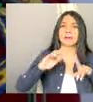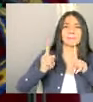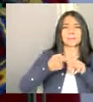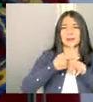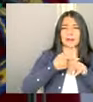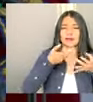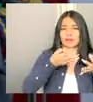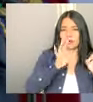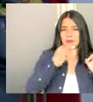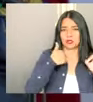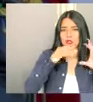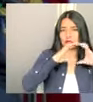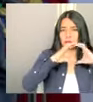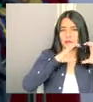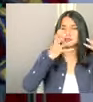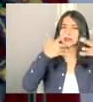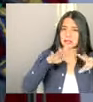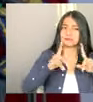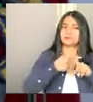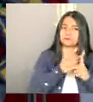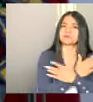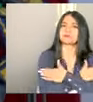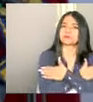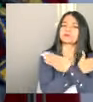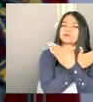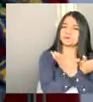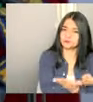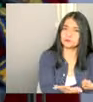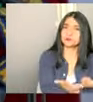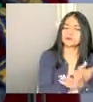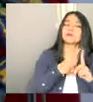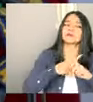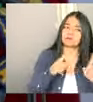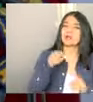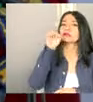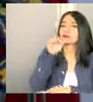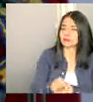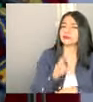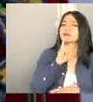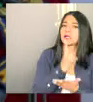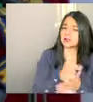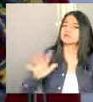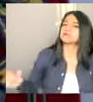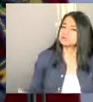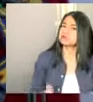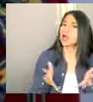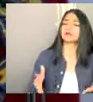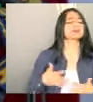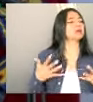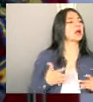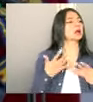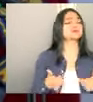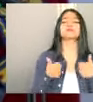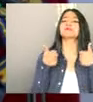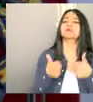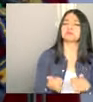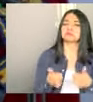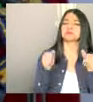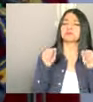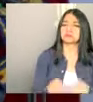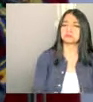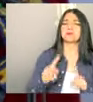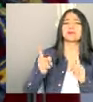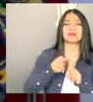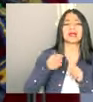de la primera forma, protocolarmente, con la felicitación, he podido detectar que sí hay buen ánimo y buen espíritu para que sea la